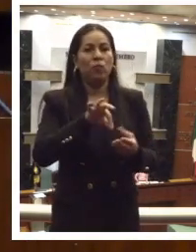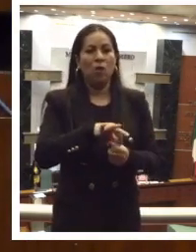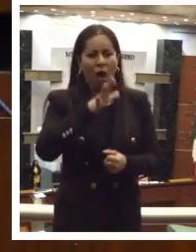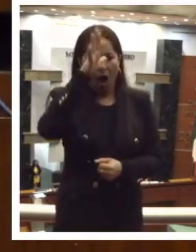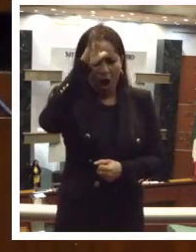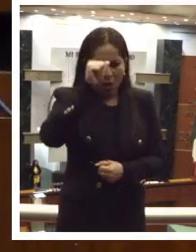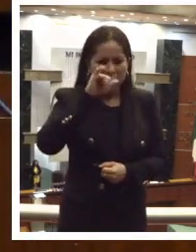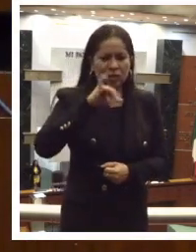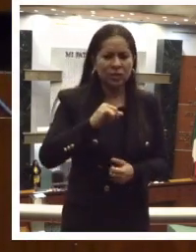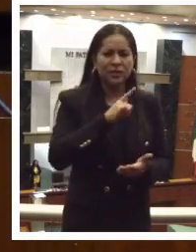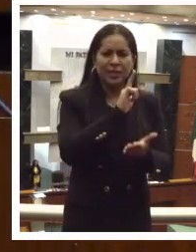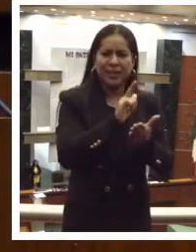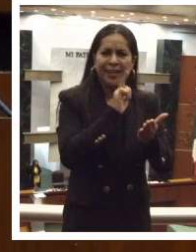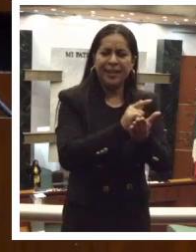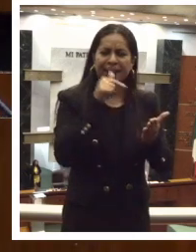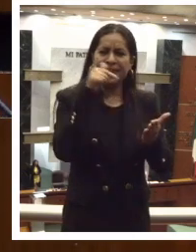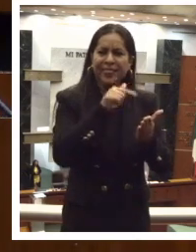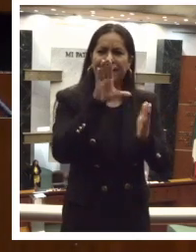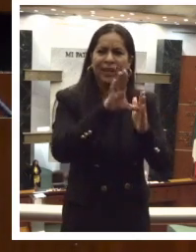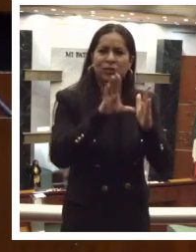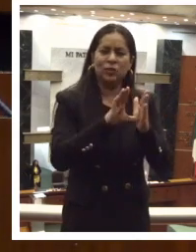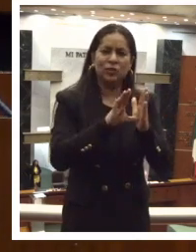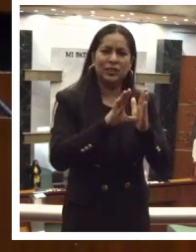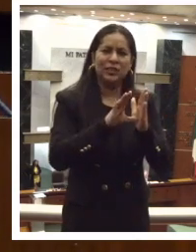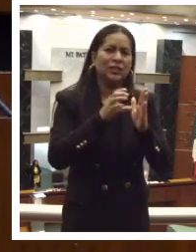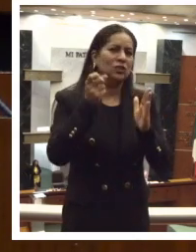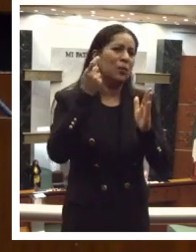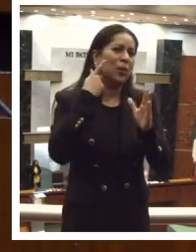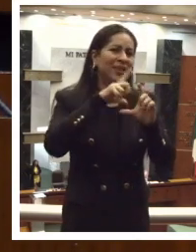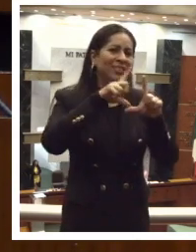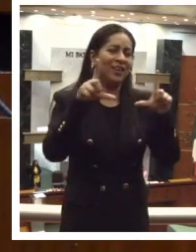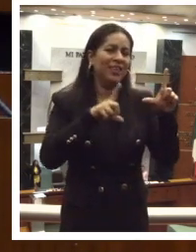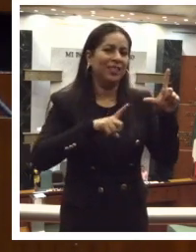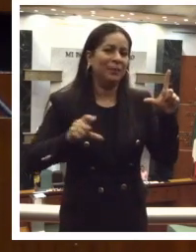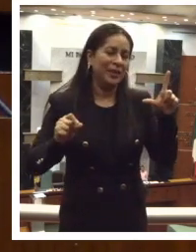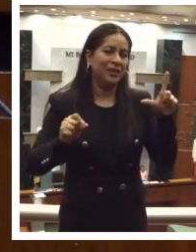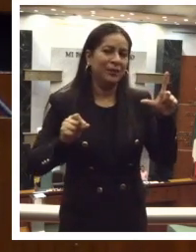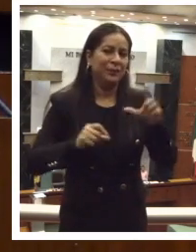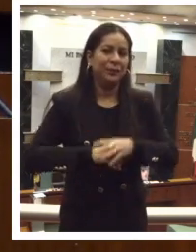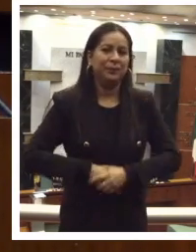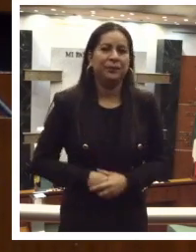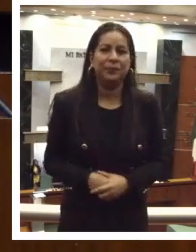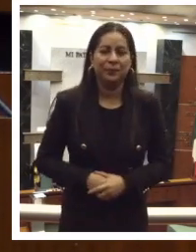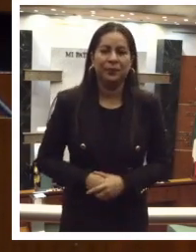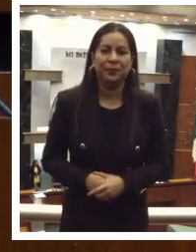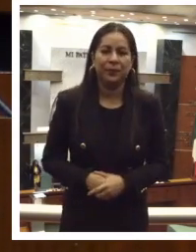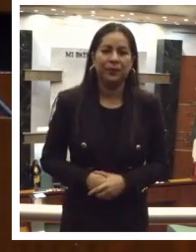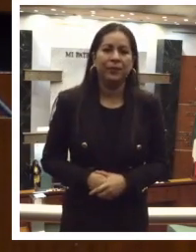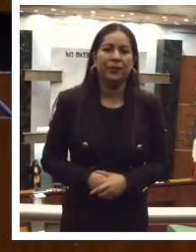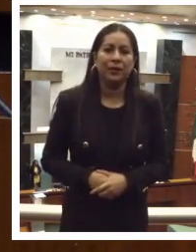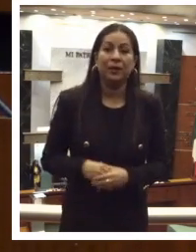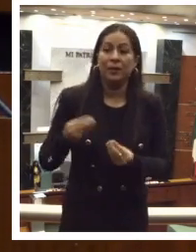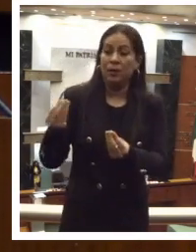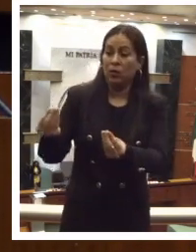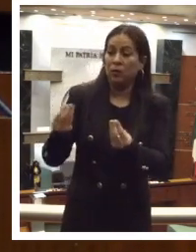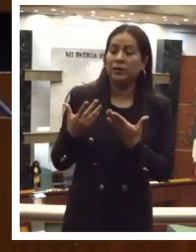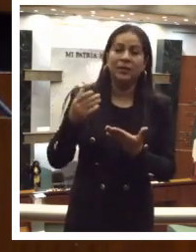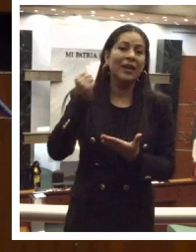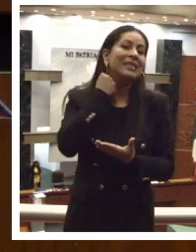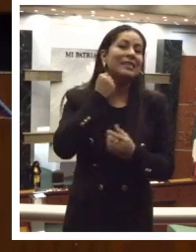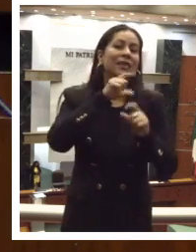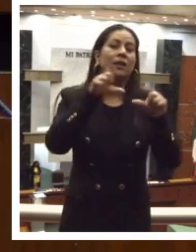favor de la minuta de reformas de la Constitución Política de los Estados Unidos Mexicanos, enviada por el Senado de